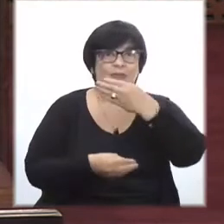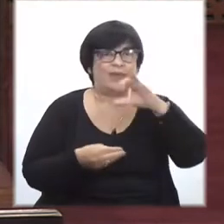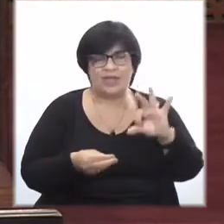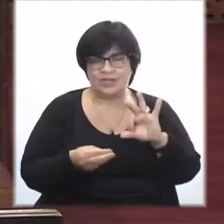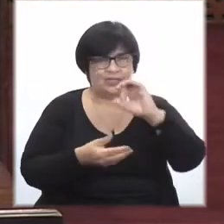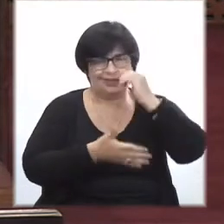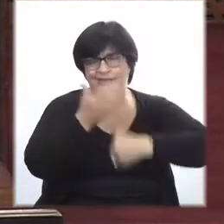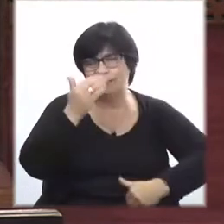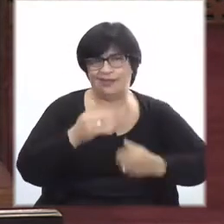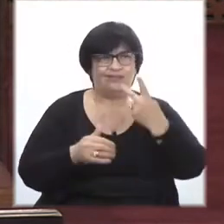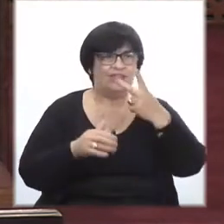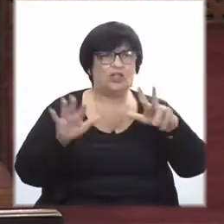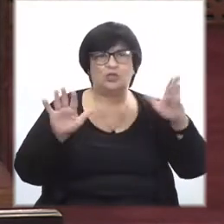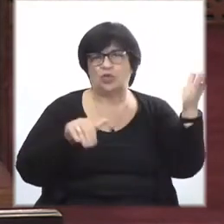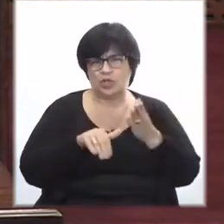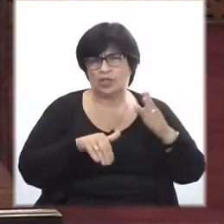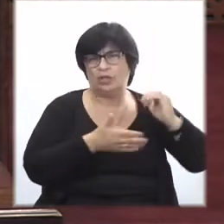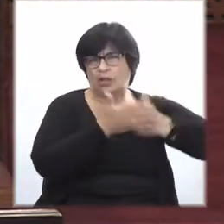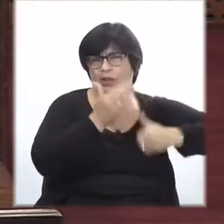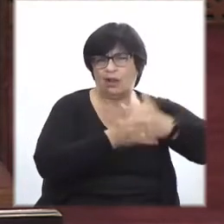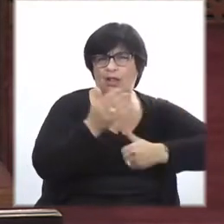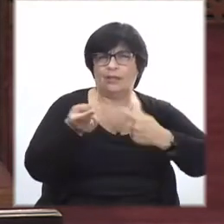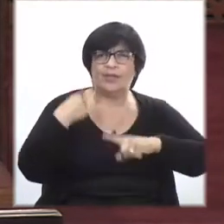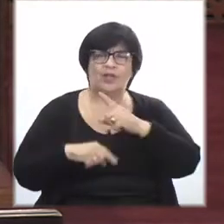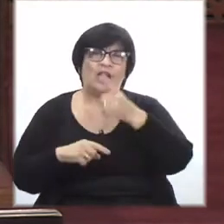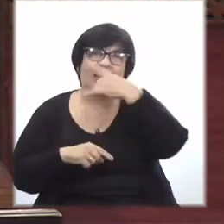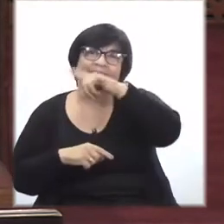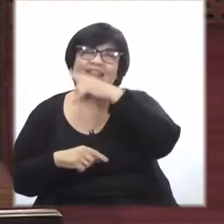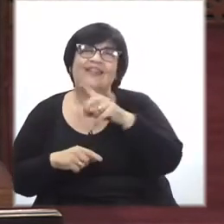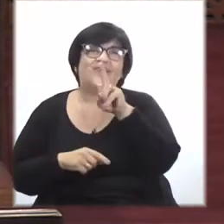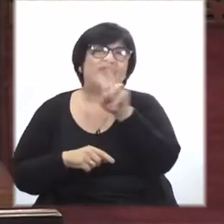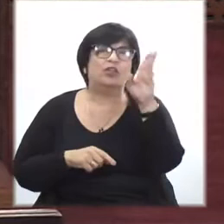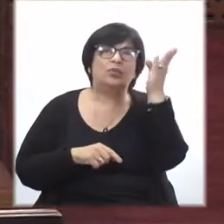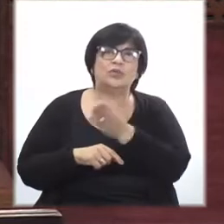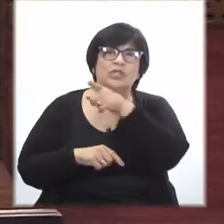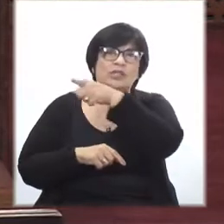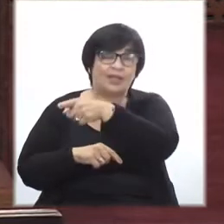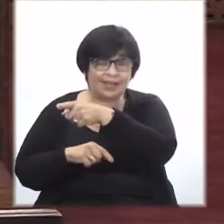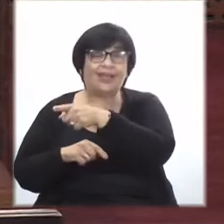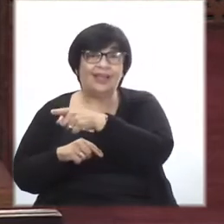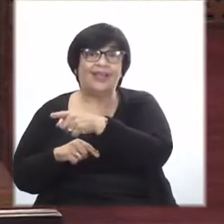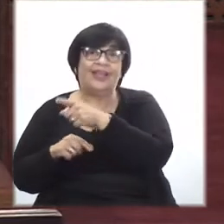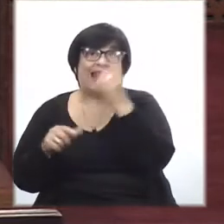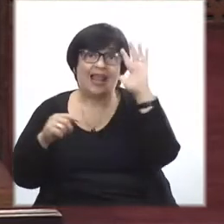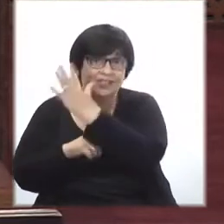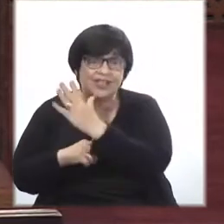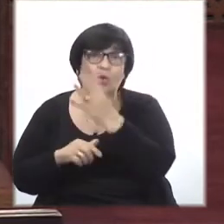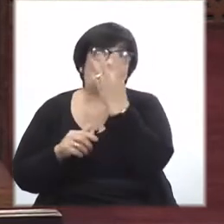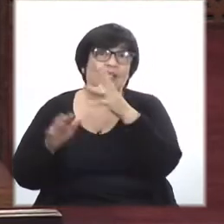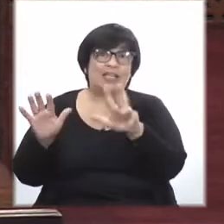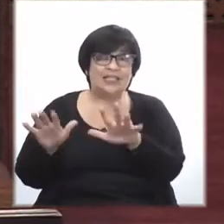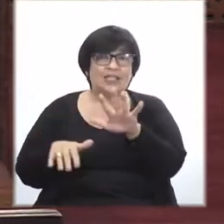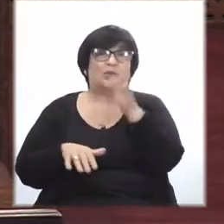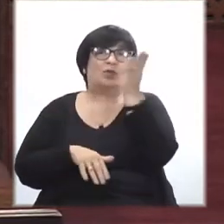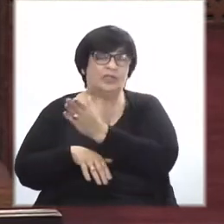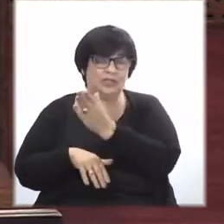agricultura es del 28%, en la ganadería del 22% y en la forestación del 45%. O sea,